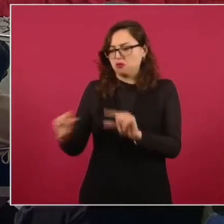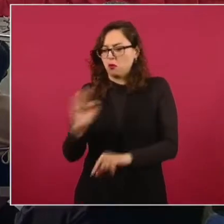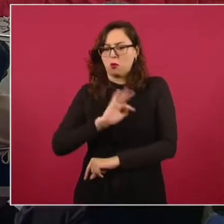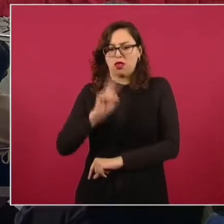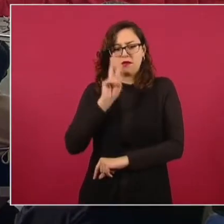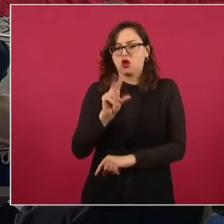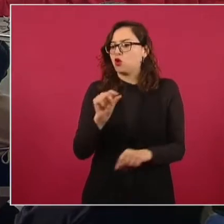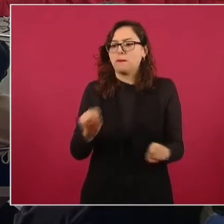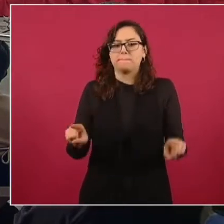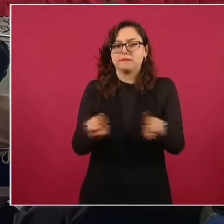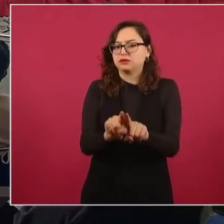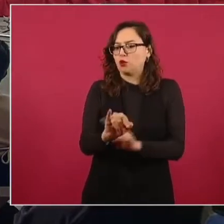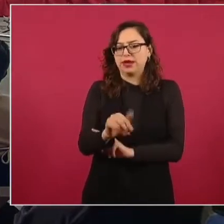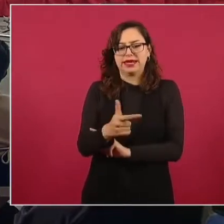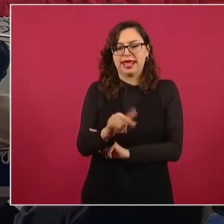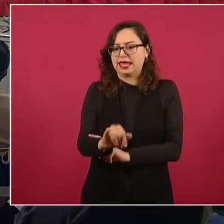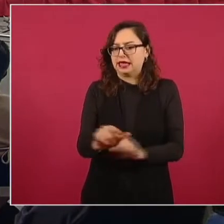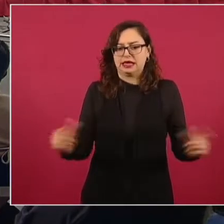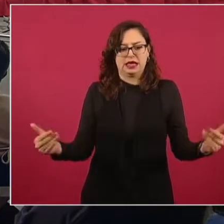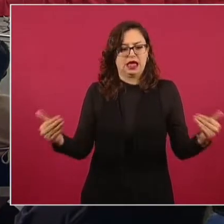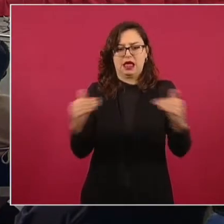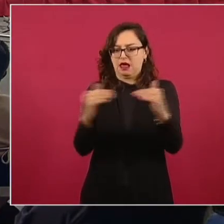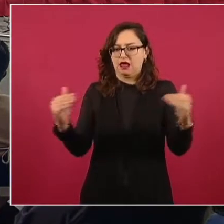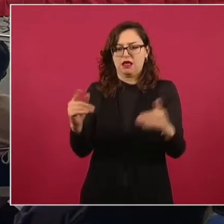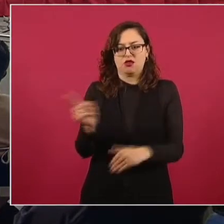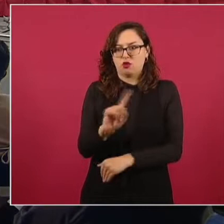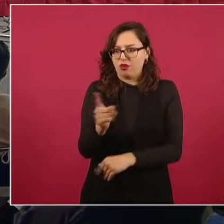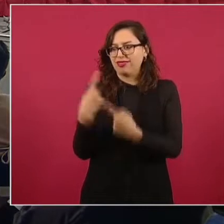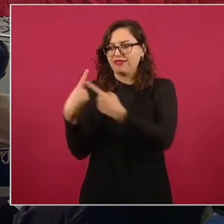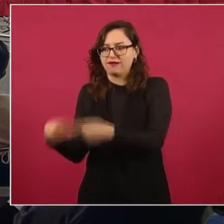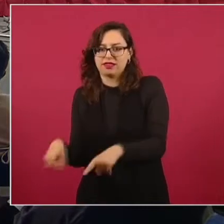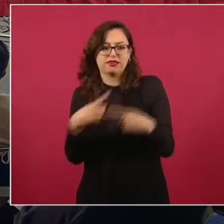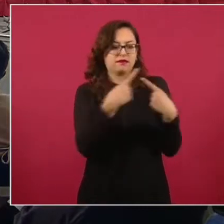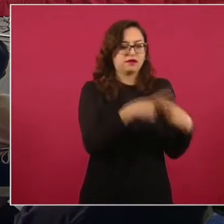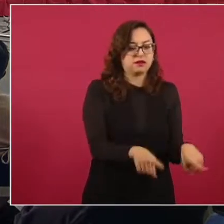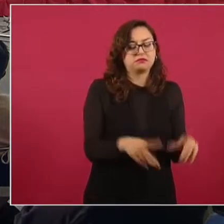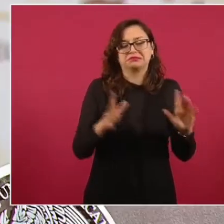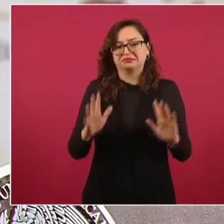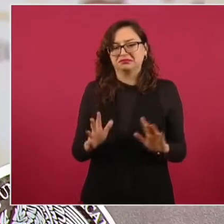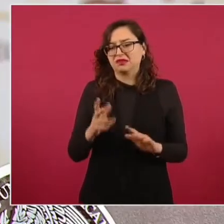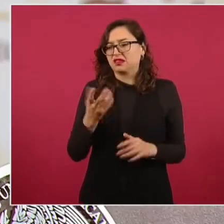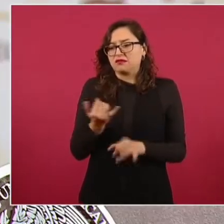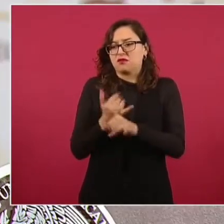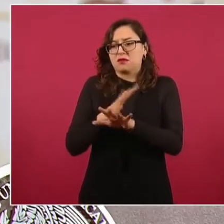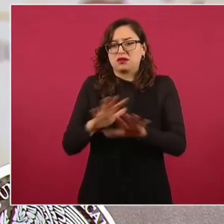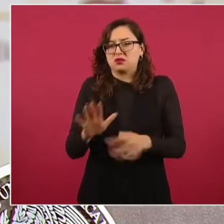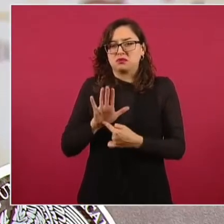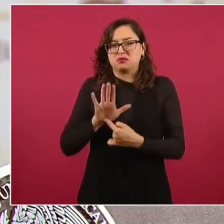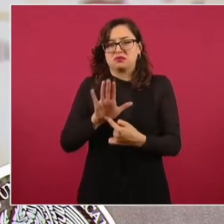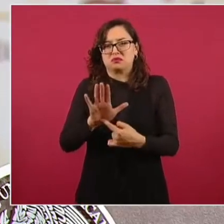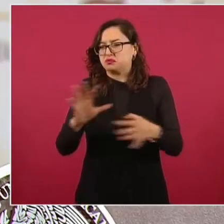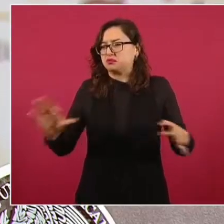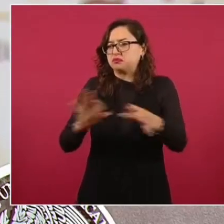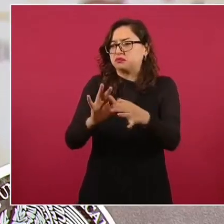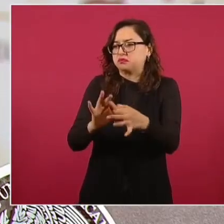gráficos. Este gobierno trabaja incesantemente por erradicar la corrupción y combatir la